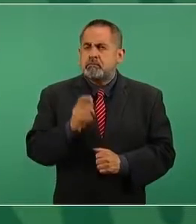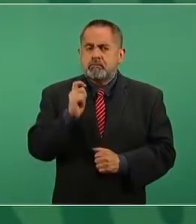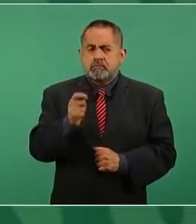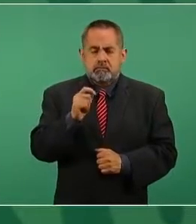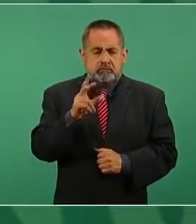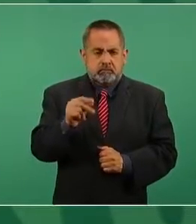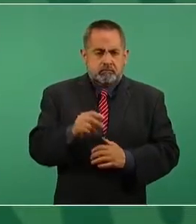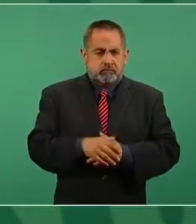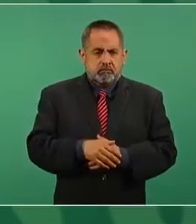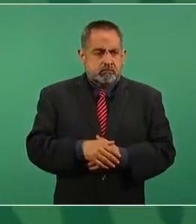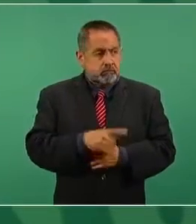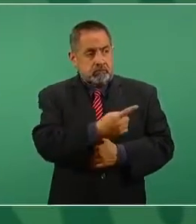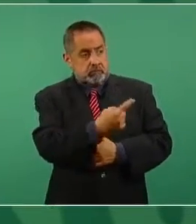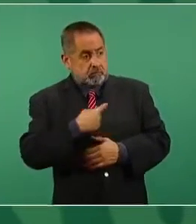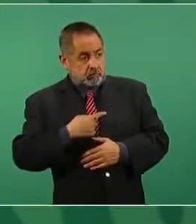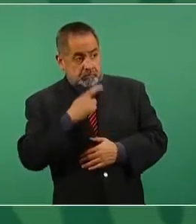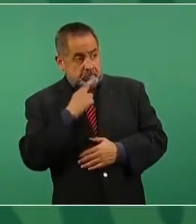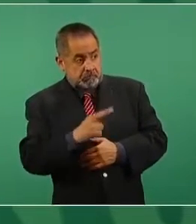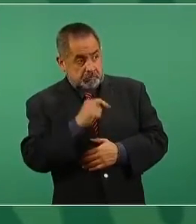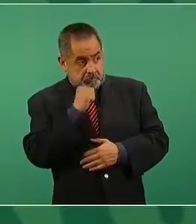No hubo respuesta